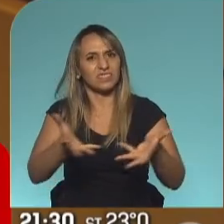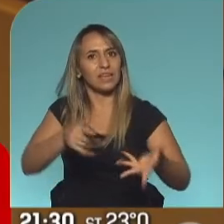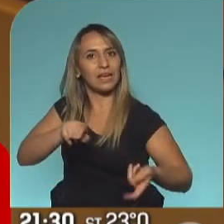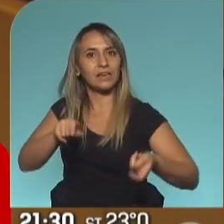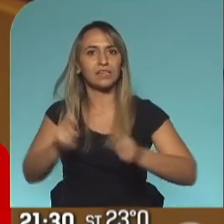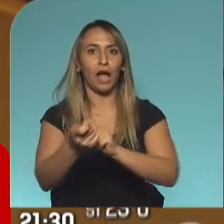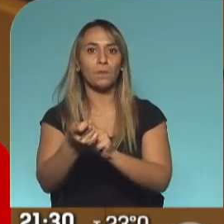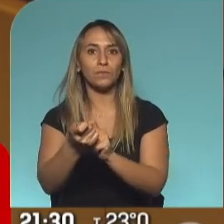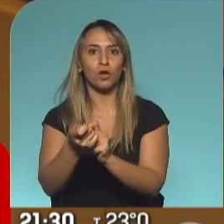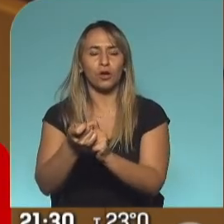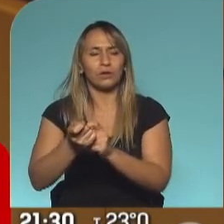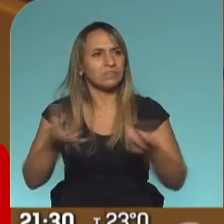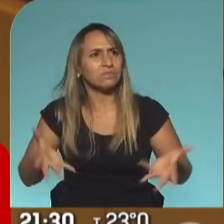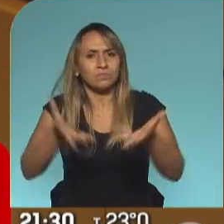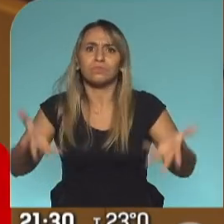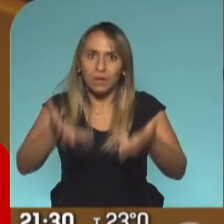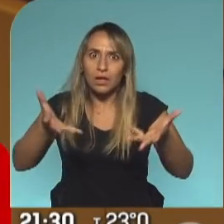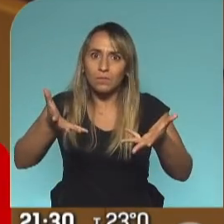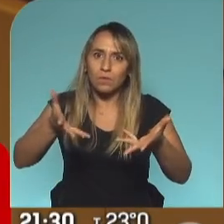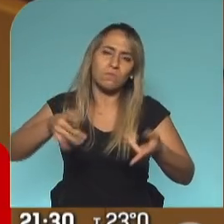este llamado de transformación.